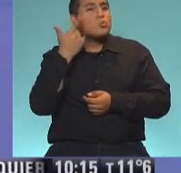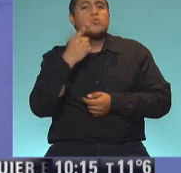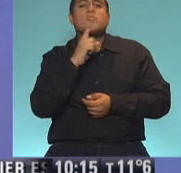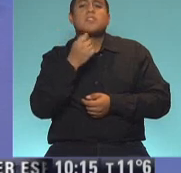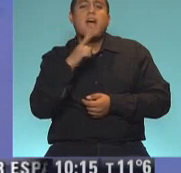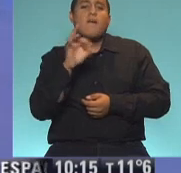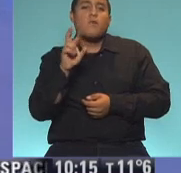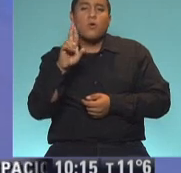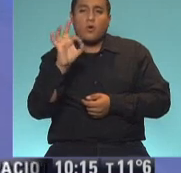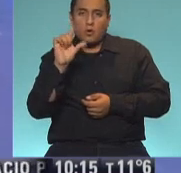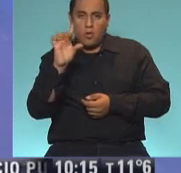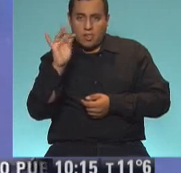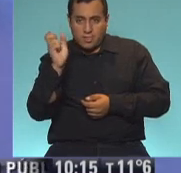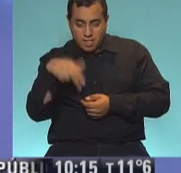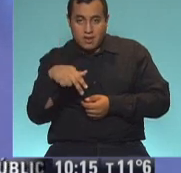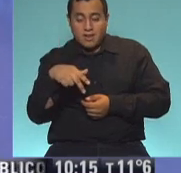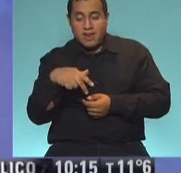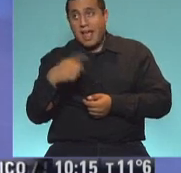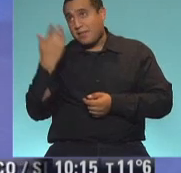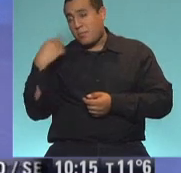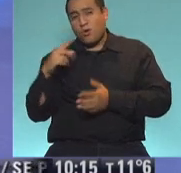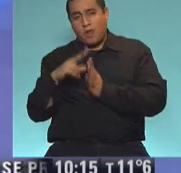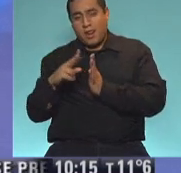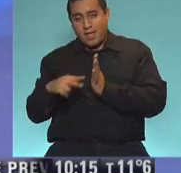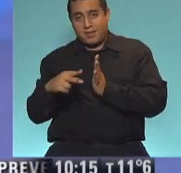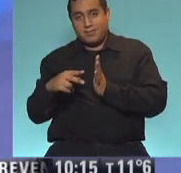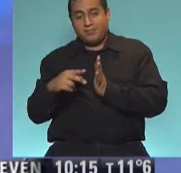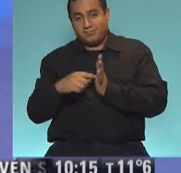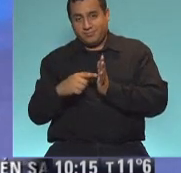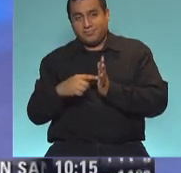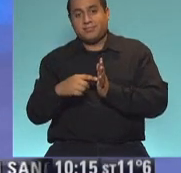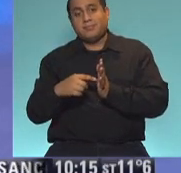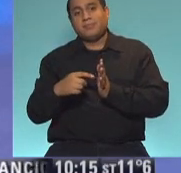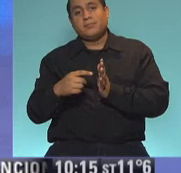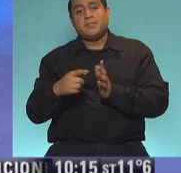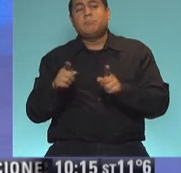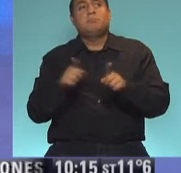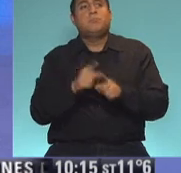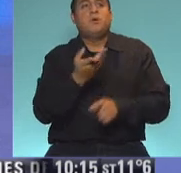lo leímos hace ayer y los otros pareja días. Pareja de escritores como eran Frida